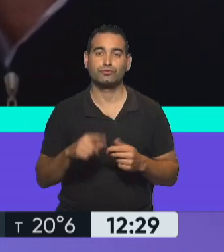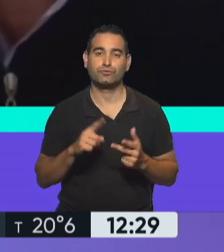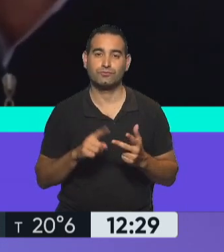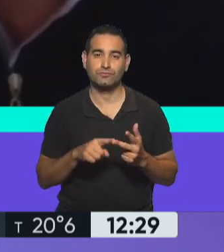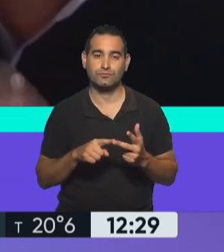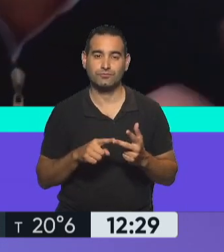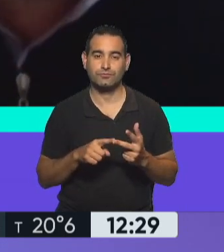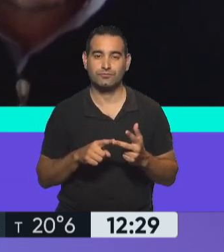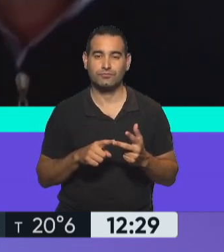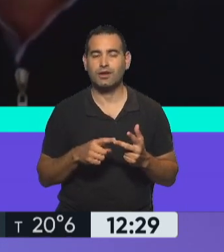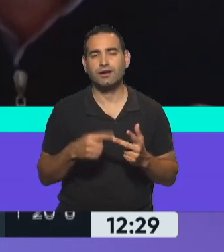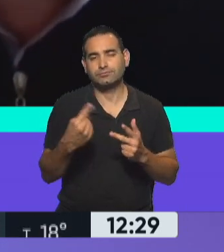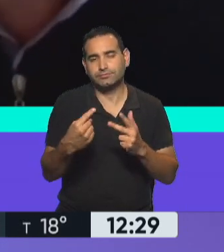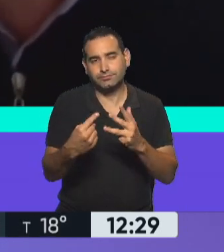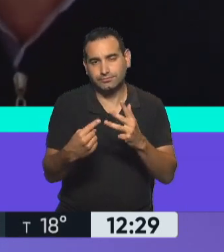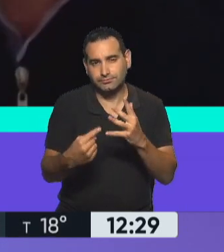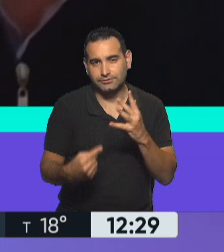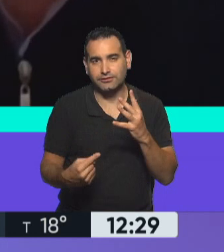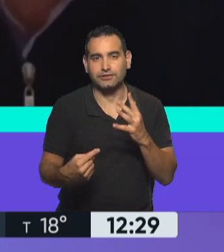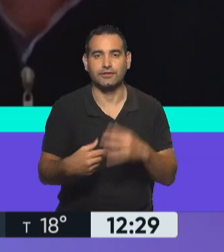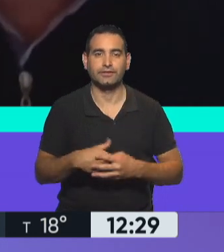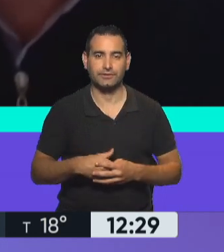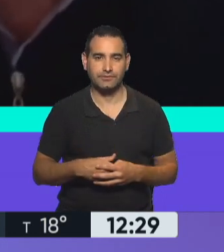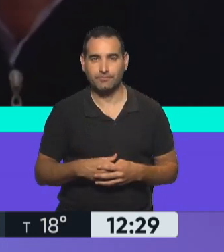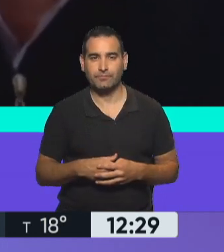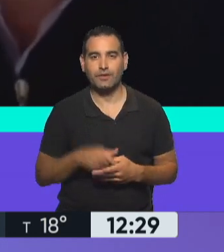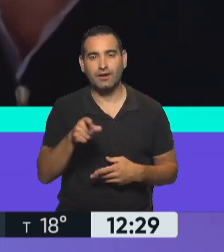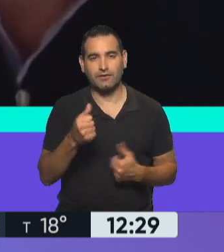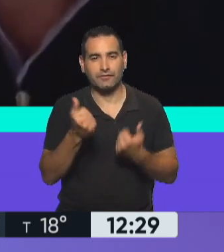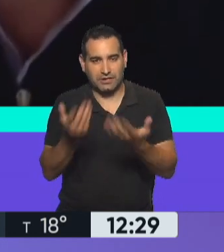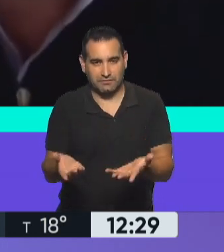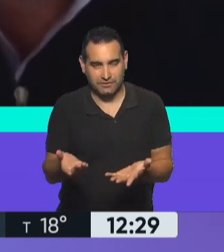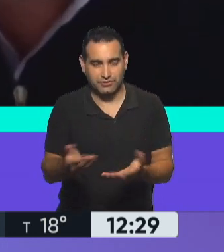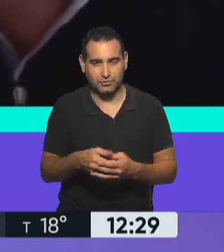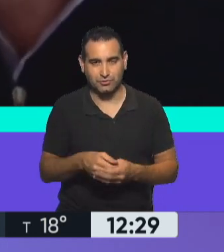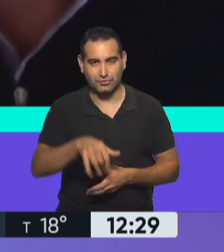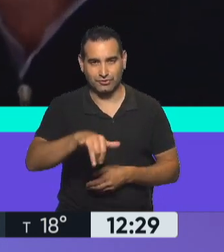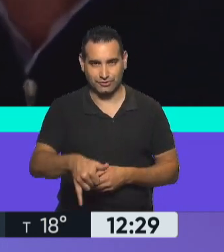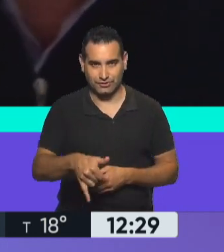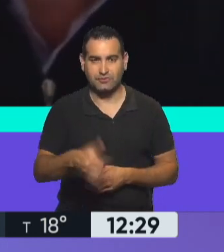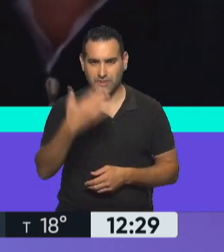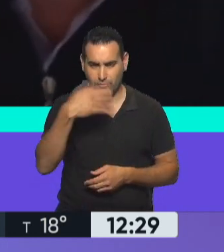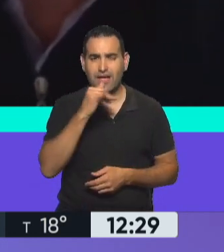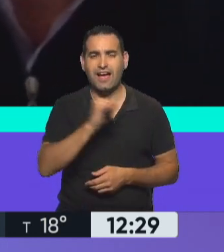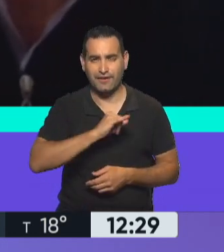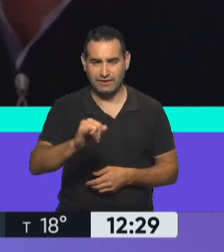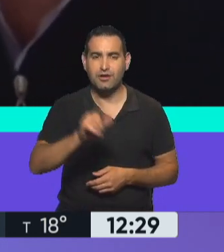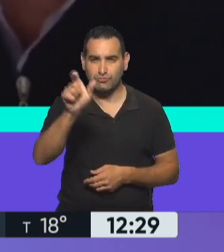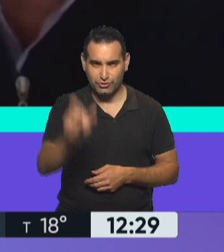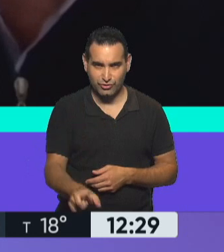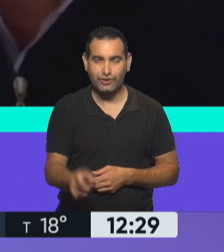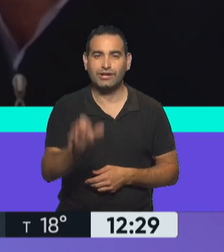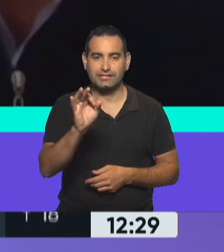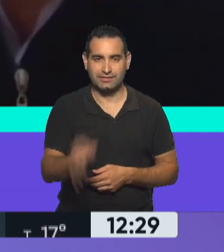tener distintos criterios de vulnerabilidad, que todos esos van a estar perfectamente comunicados para que la persona que